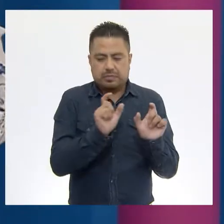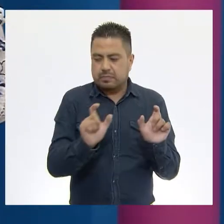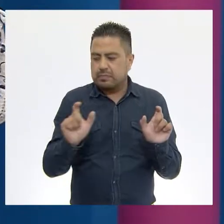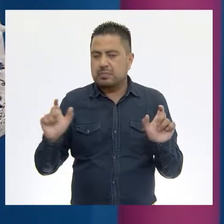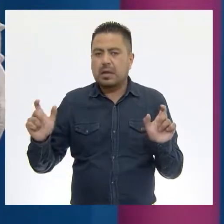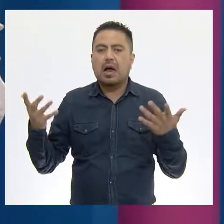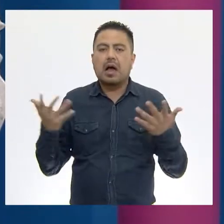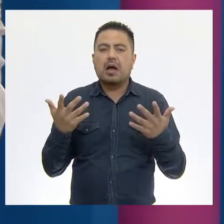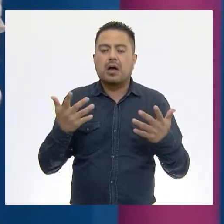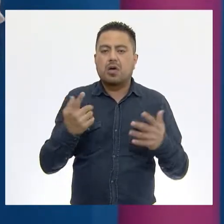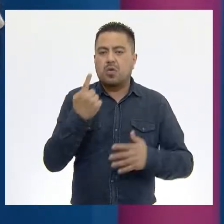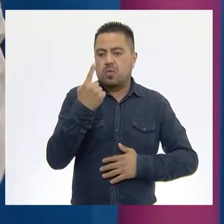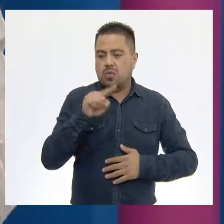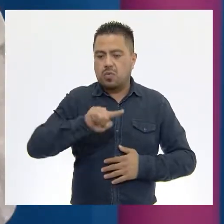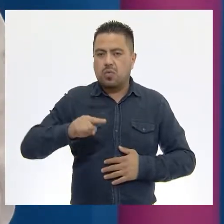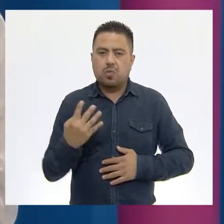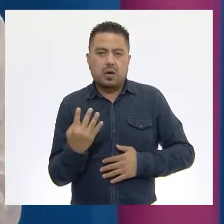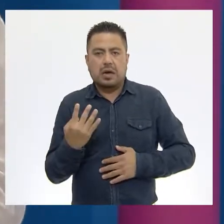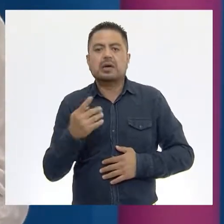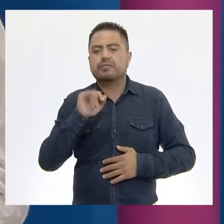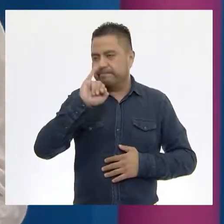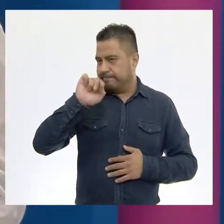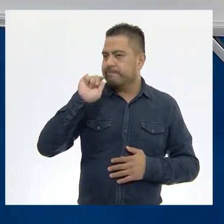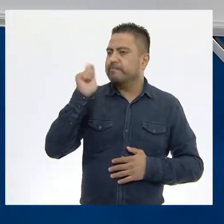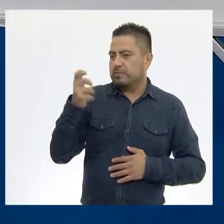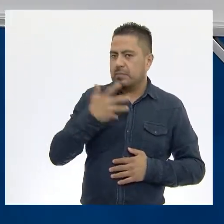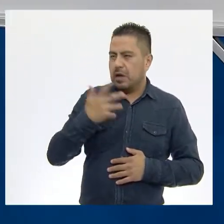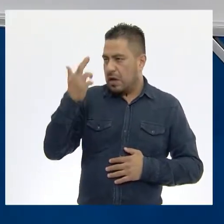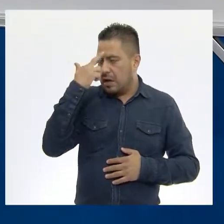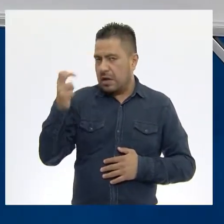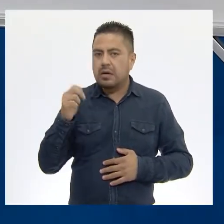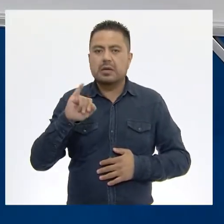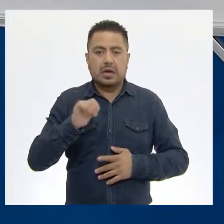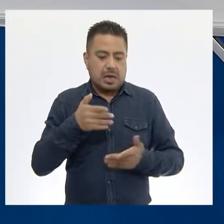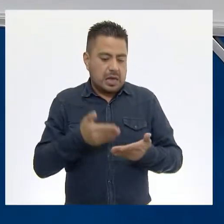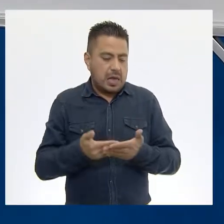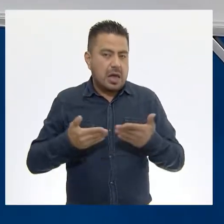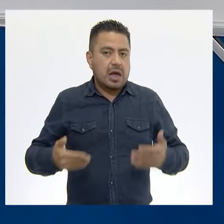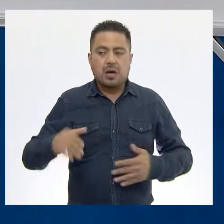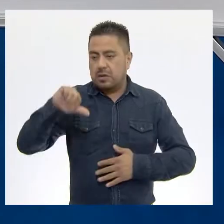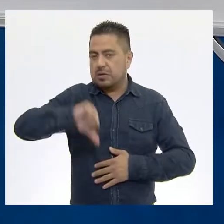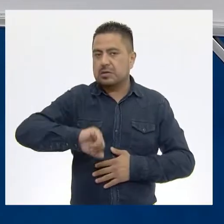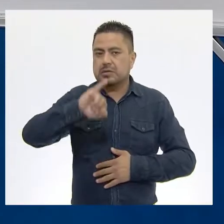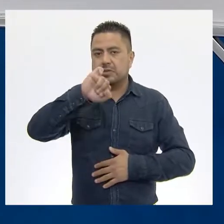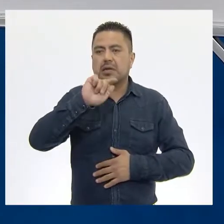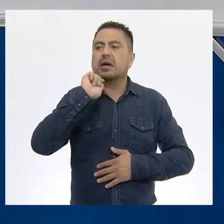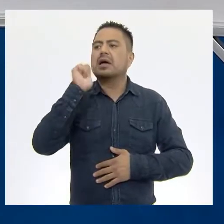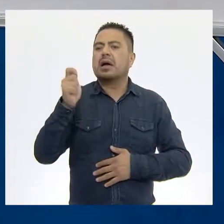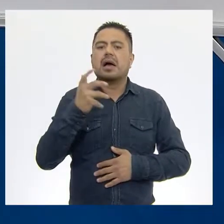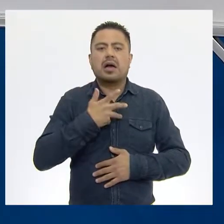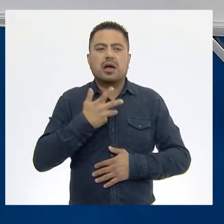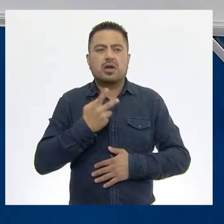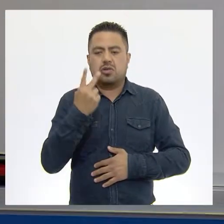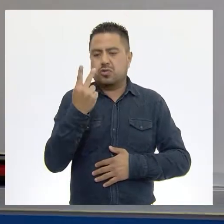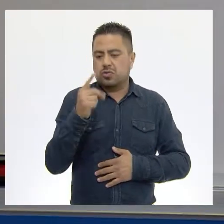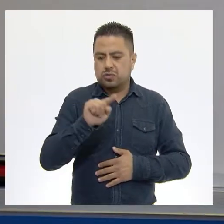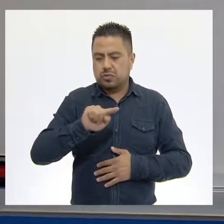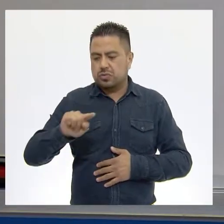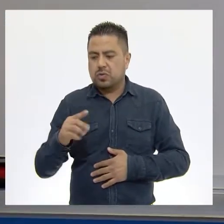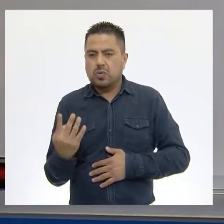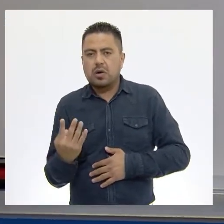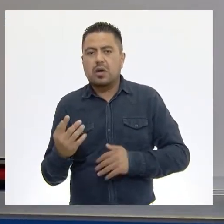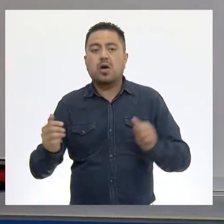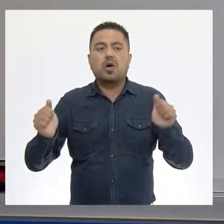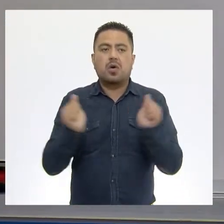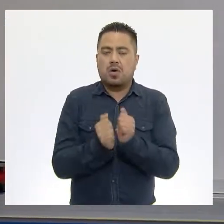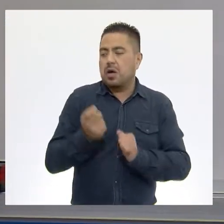hicimos representa un cuarto. Sí, tienes toda la razón. Ahora sí, aquí serían 2 cuartos y